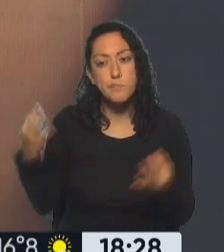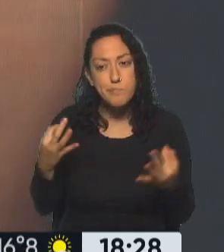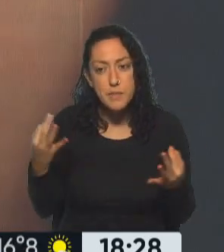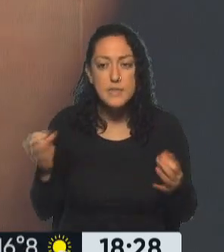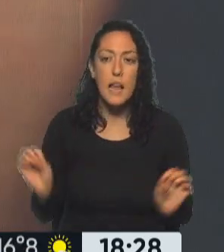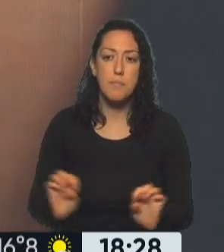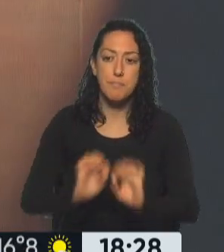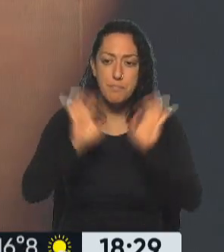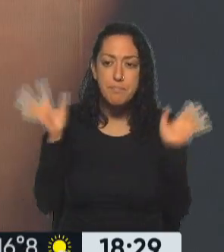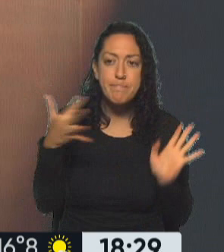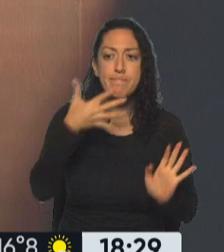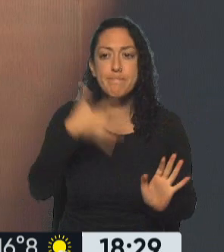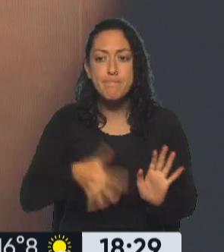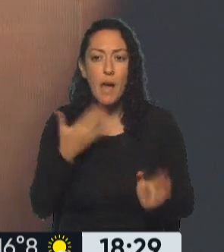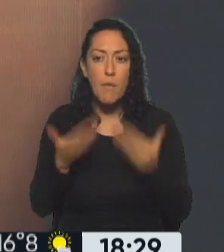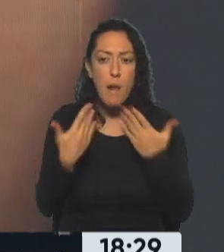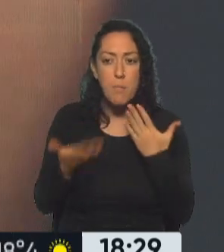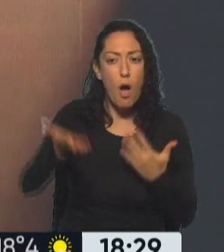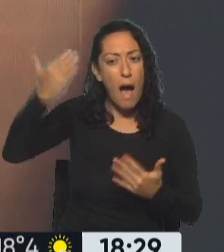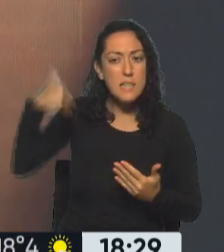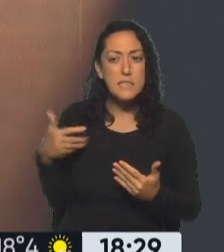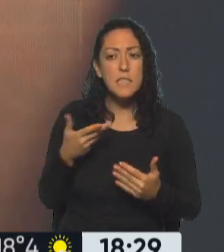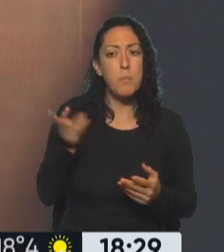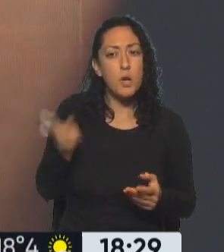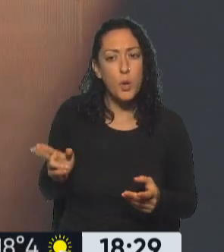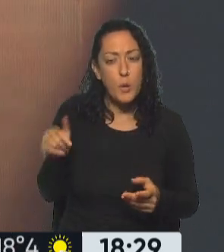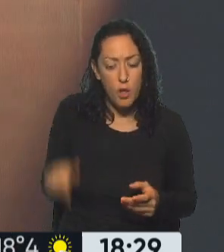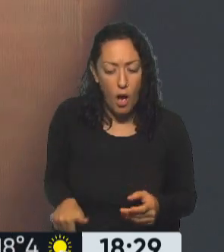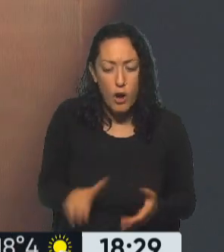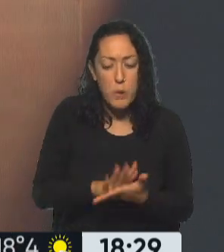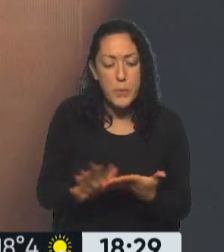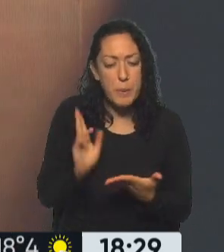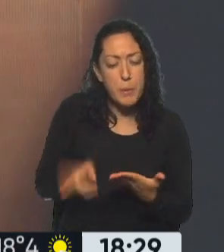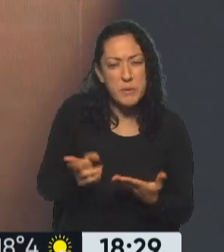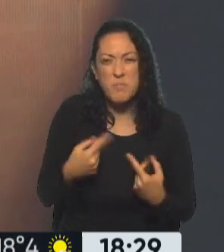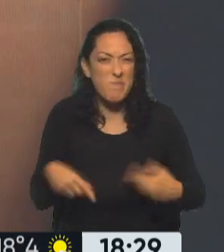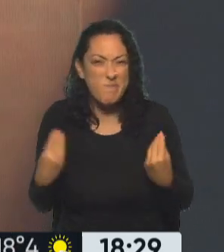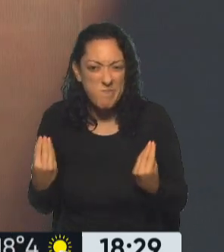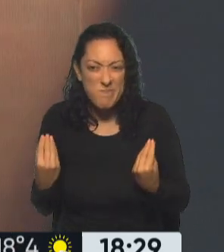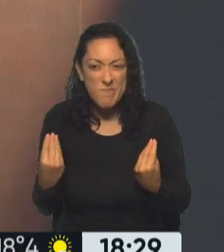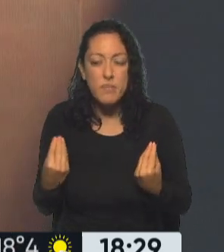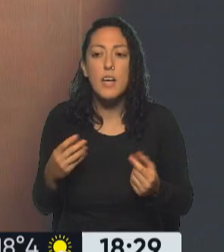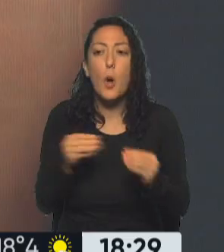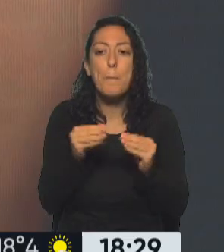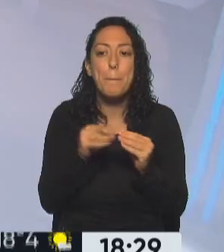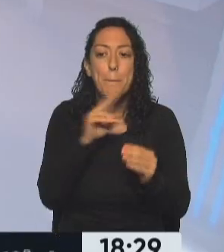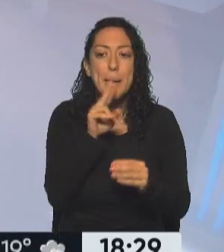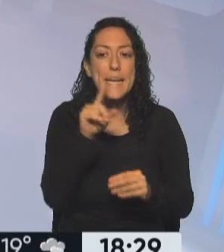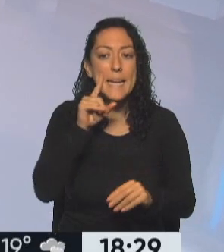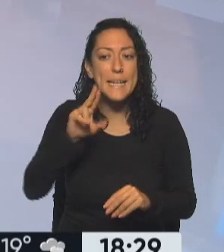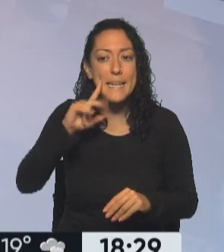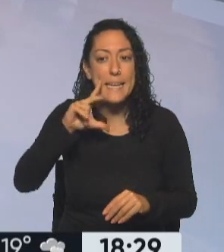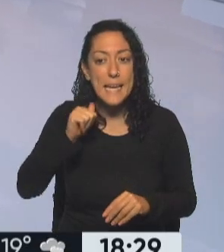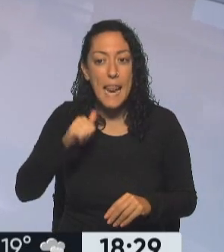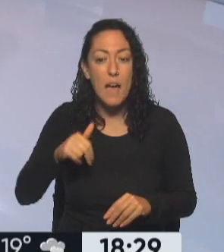clarificar también qué es lo que ya estaba prohibido y qué es lo que se prohíbe ahora, con Irina Sternik, que siempre nos trae toda la información. Hola Irina,